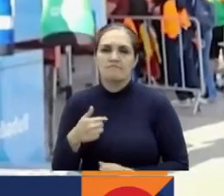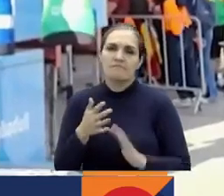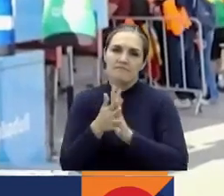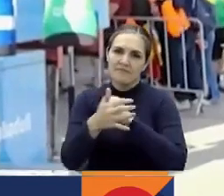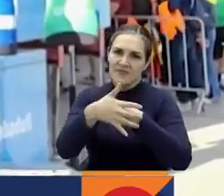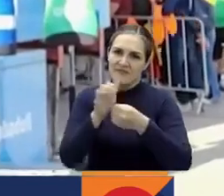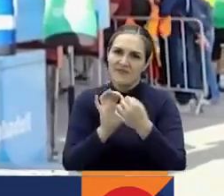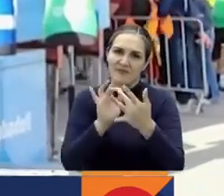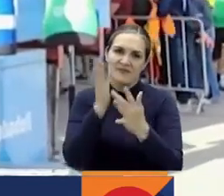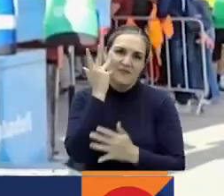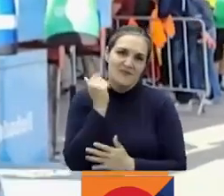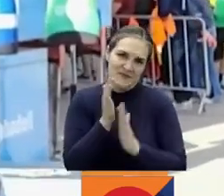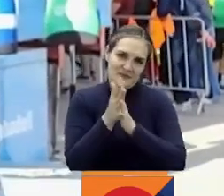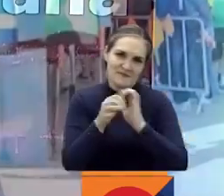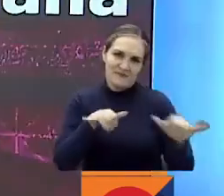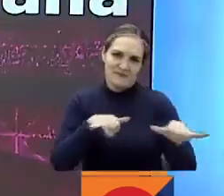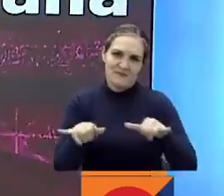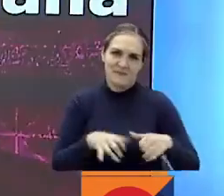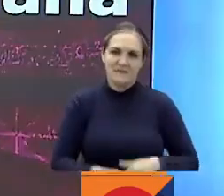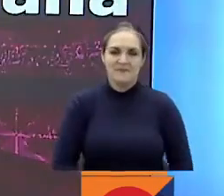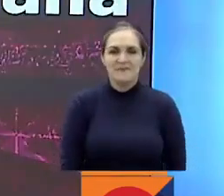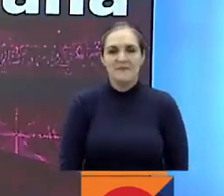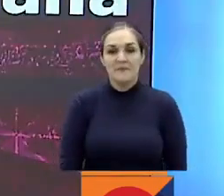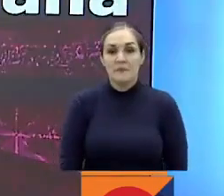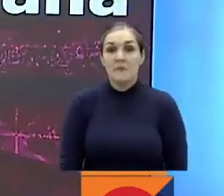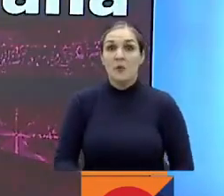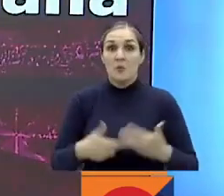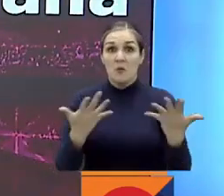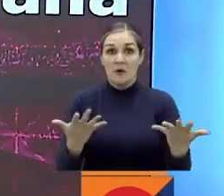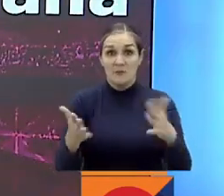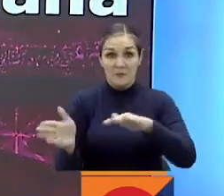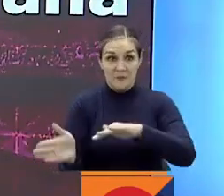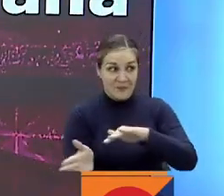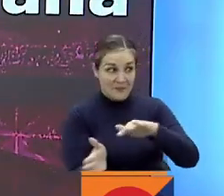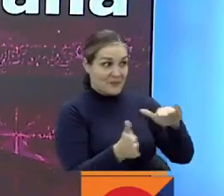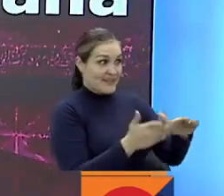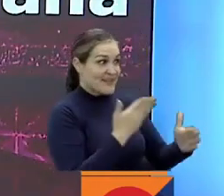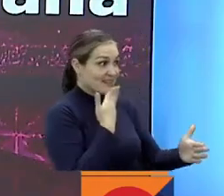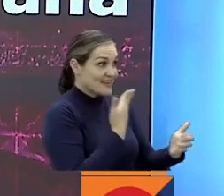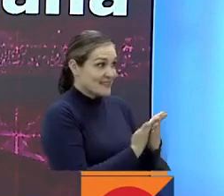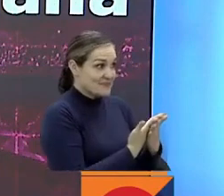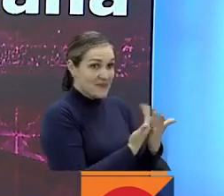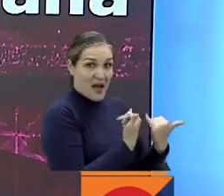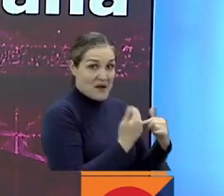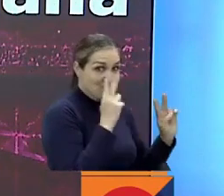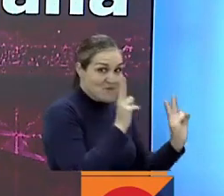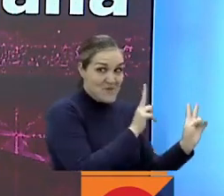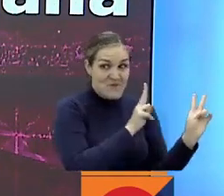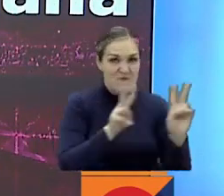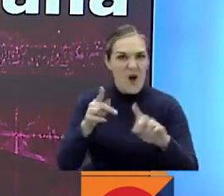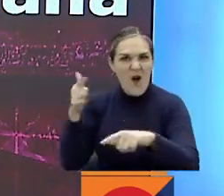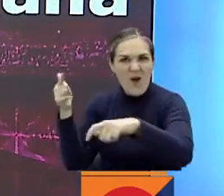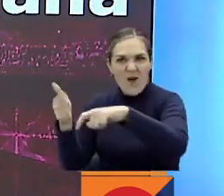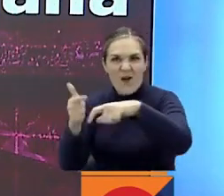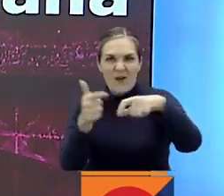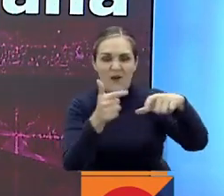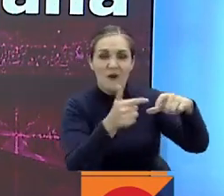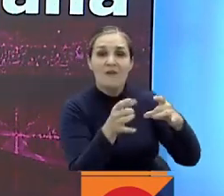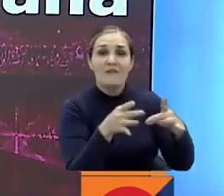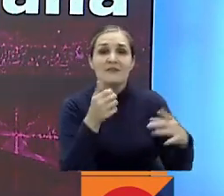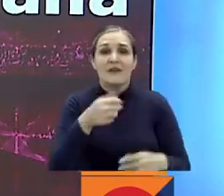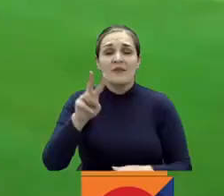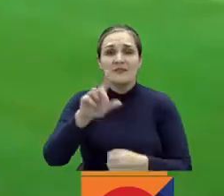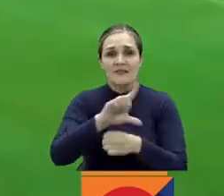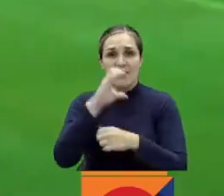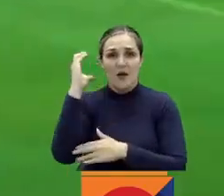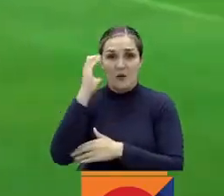Noticias Conectados 24/7. Bueno, ahora invito a Goga y a todos ustedes a que vamos a ver el Festival de Goles de la fecha 12 de la Liga